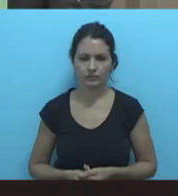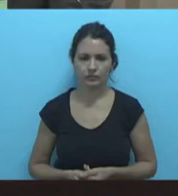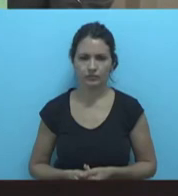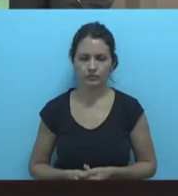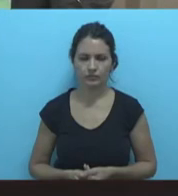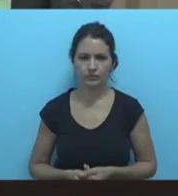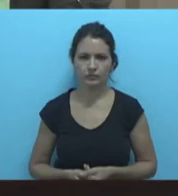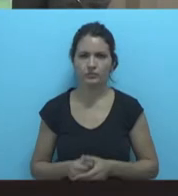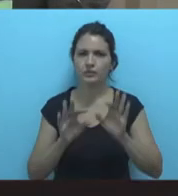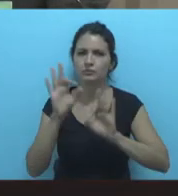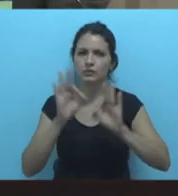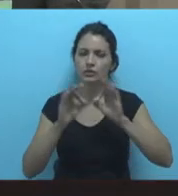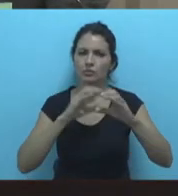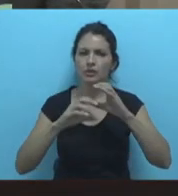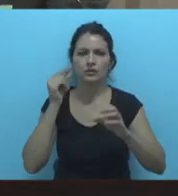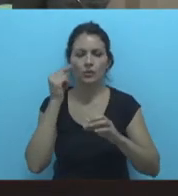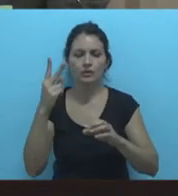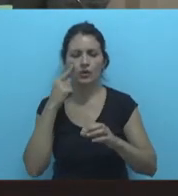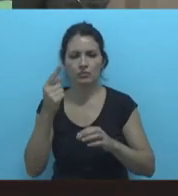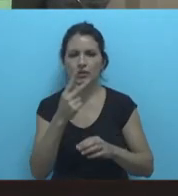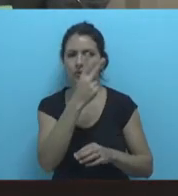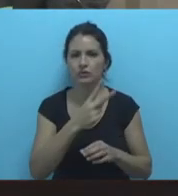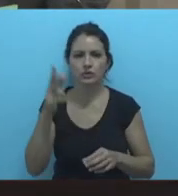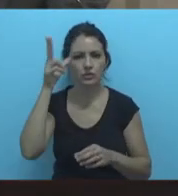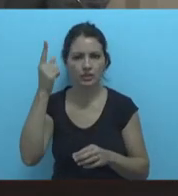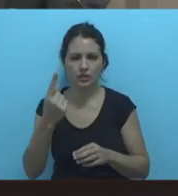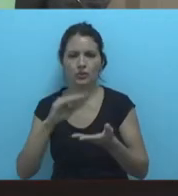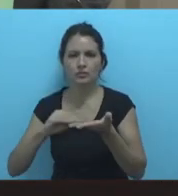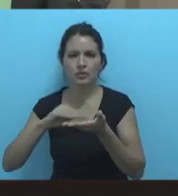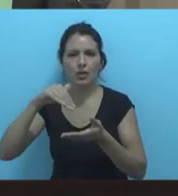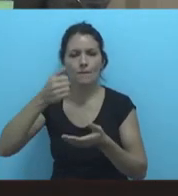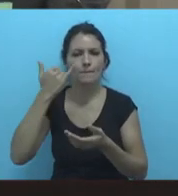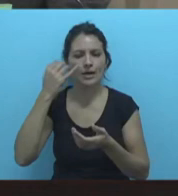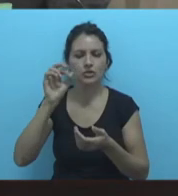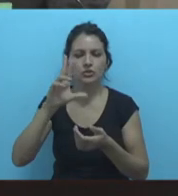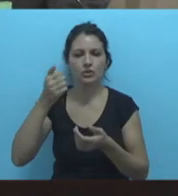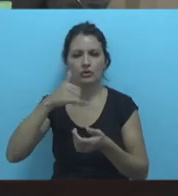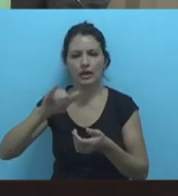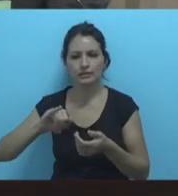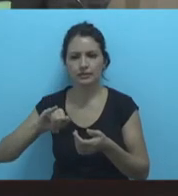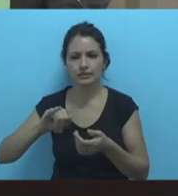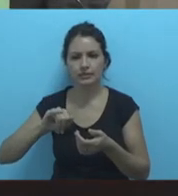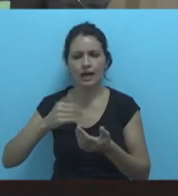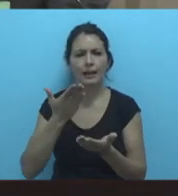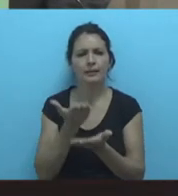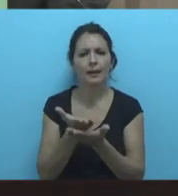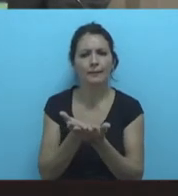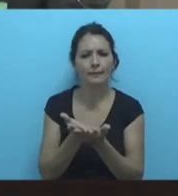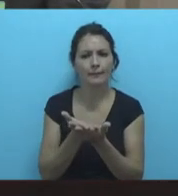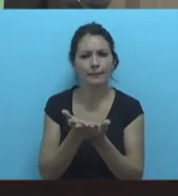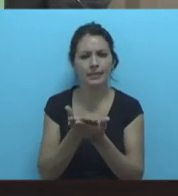Proyecto de comunicación 42.281, diputado Mayoraz, por el cual se solicita disponga un urgente relevamiento del estado de